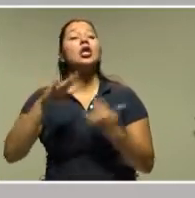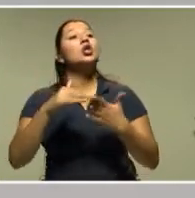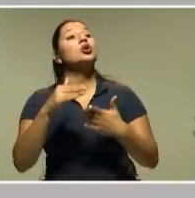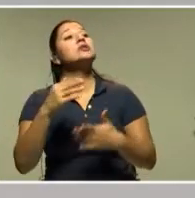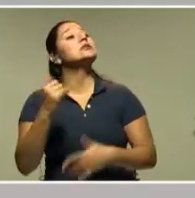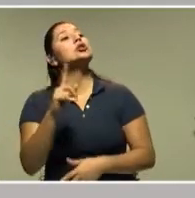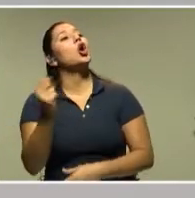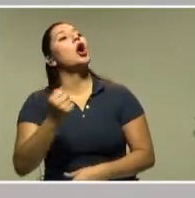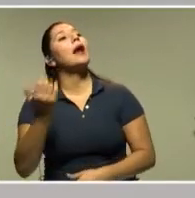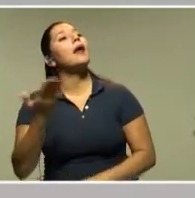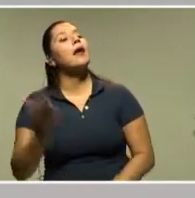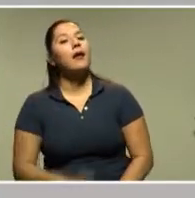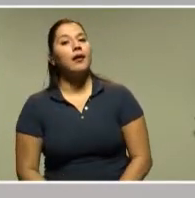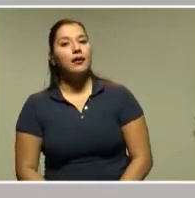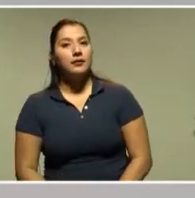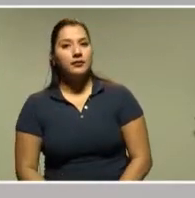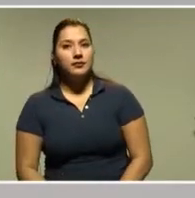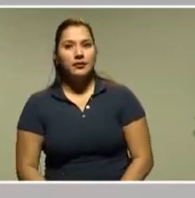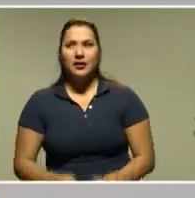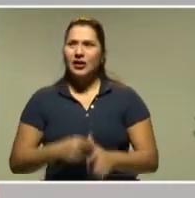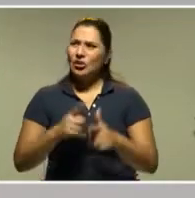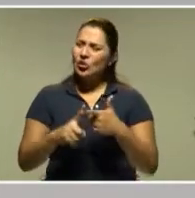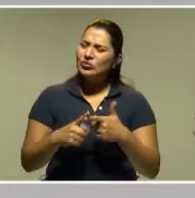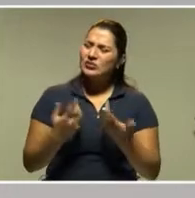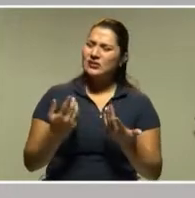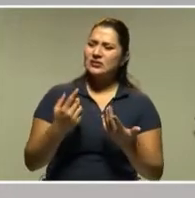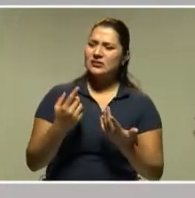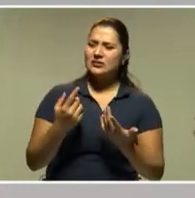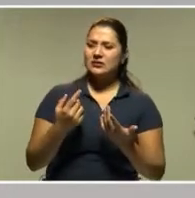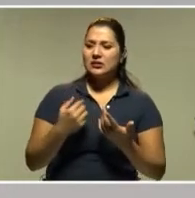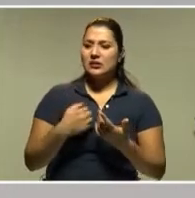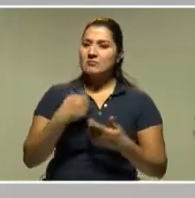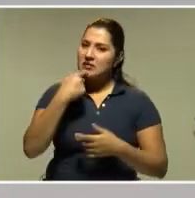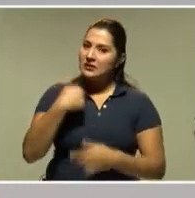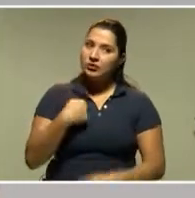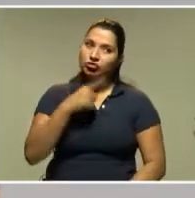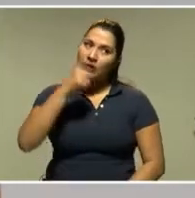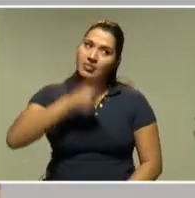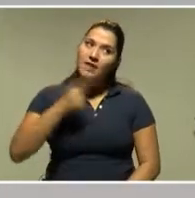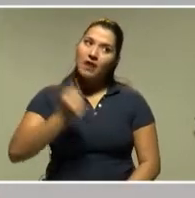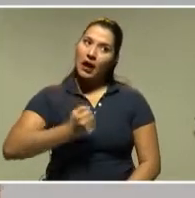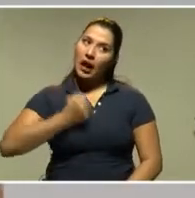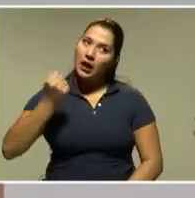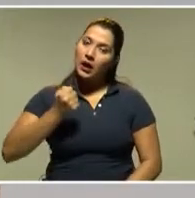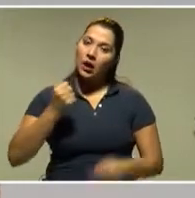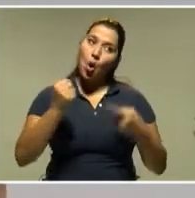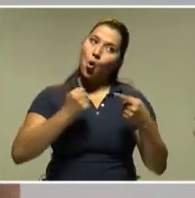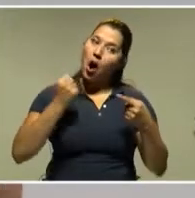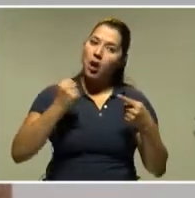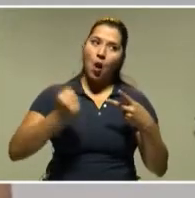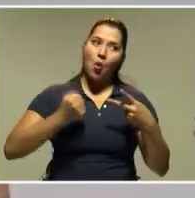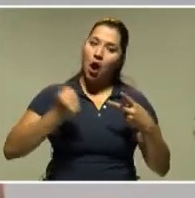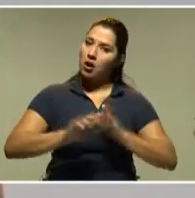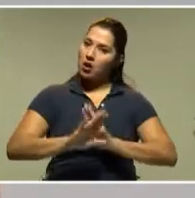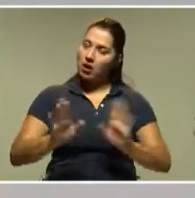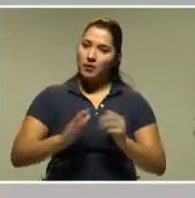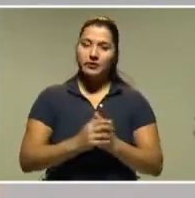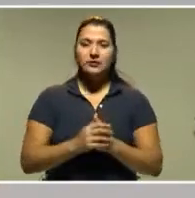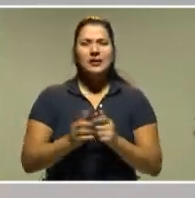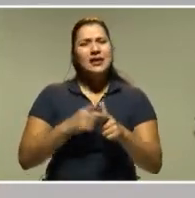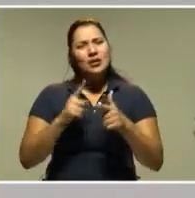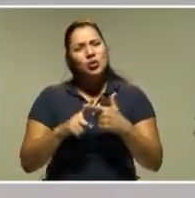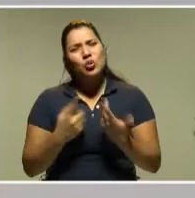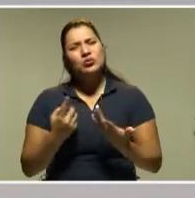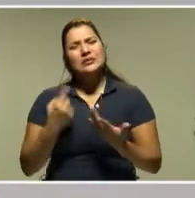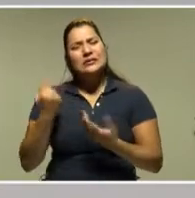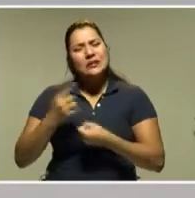gana, ¿qué? Entonces siempre era eso, entonces me decían, Yoka, tiene que ganar, tiene dos opciones, ganar o ganar. Entonces siempre he estado en